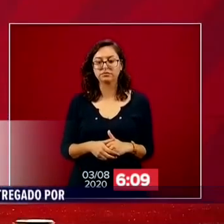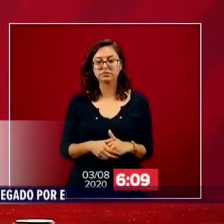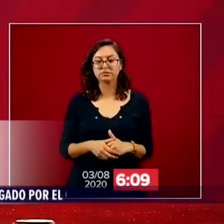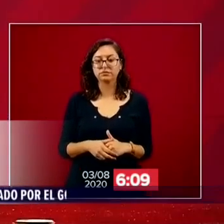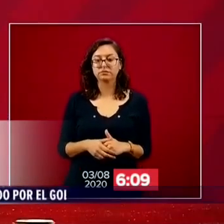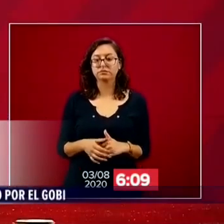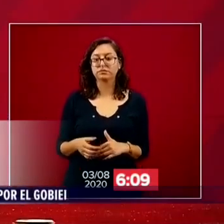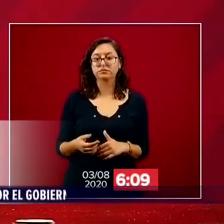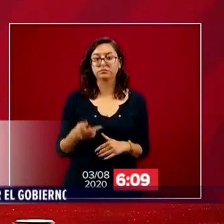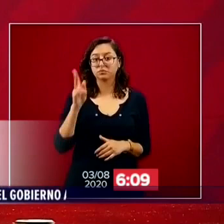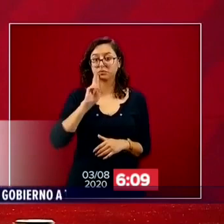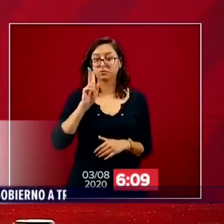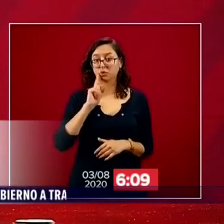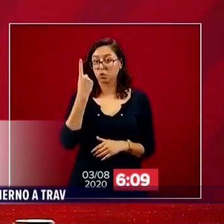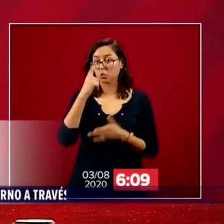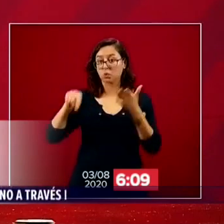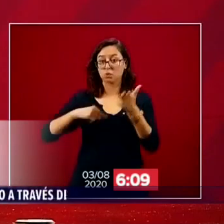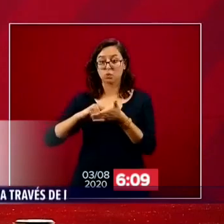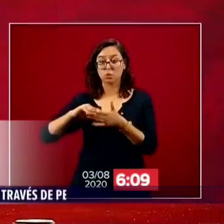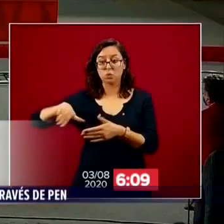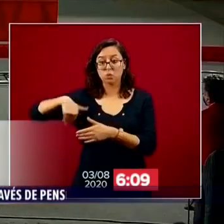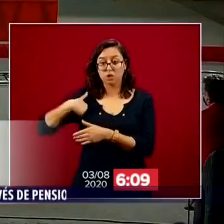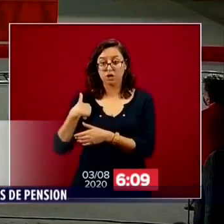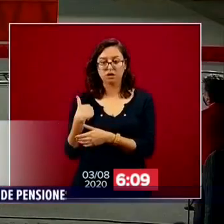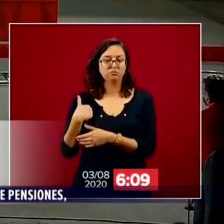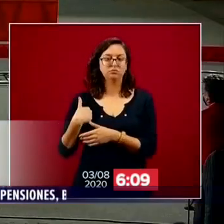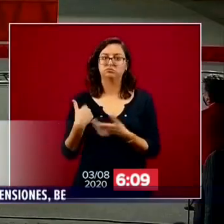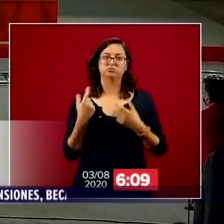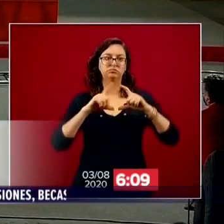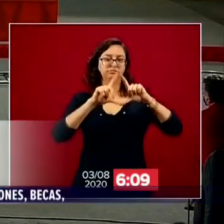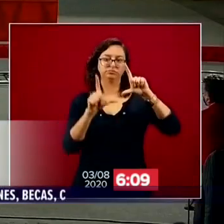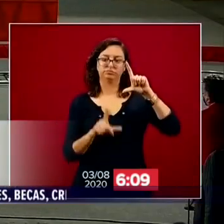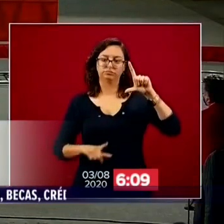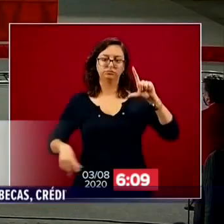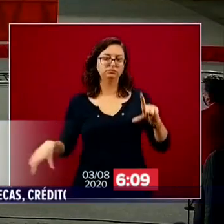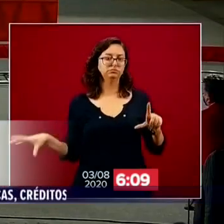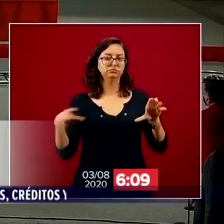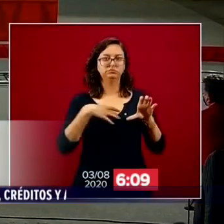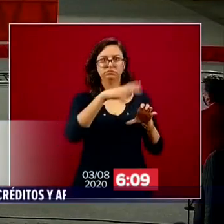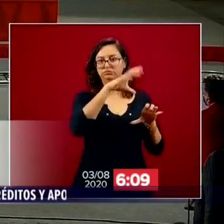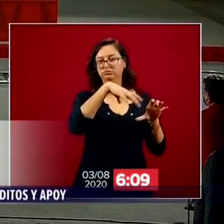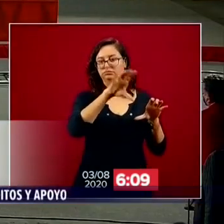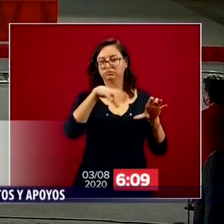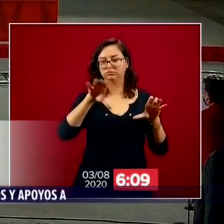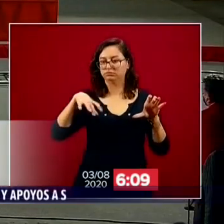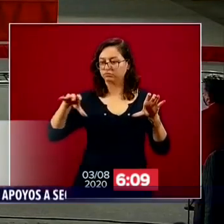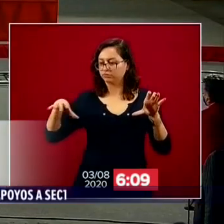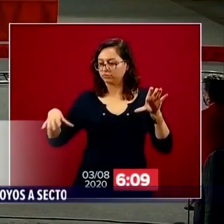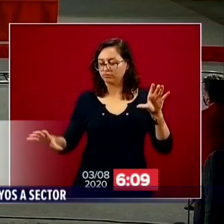resguardadas en un solo lugar, sino que más bien están distribuidas en toda la red nacional de laboratorios de